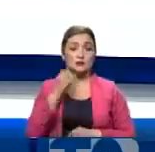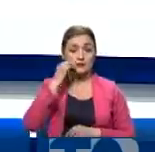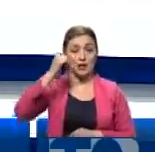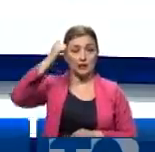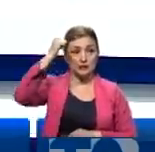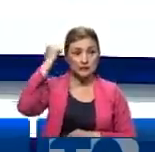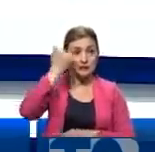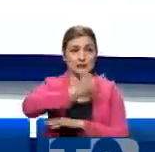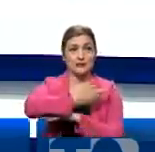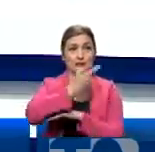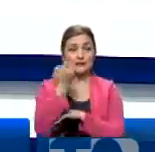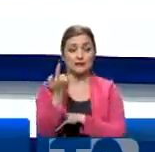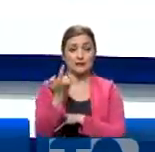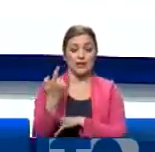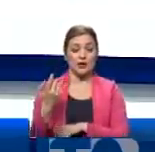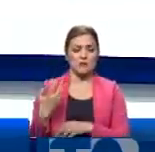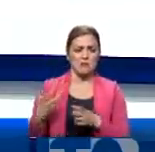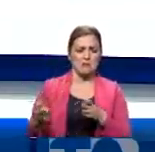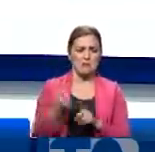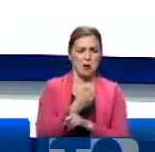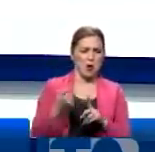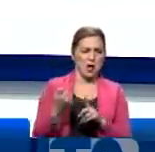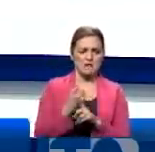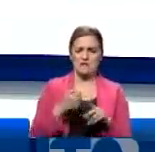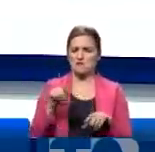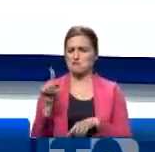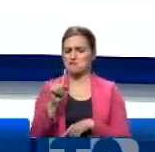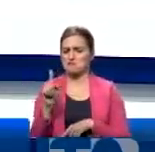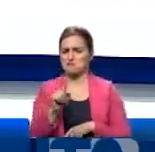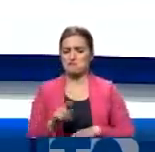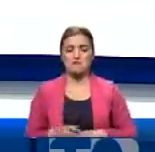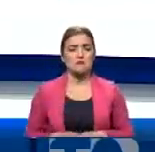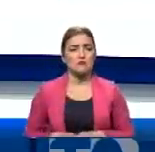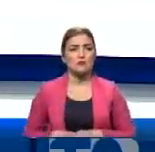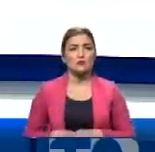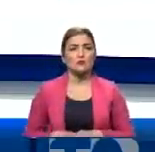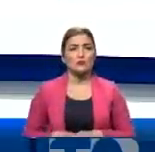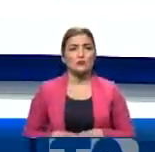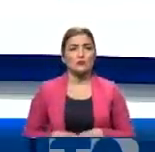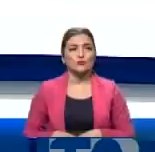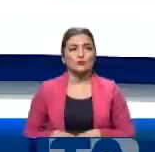durante el día no se registraron brotes de violencia en esa zona.